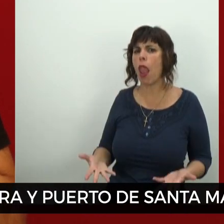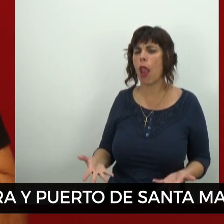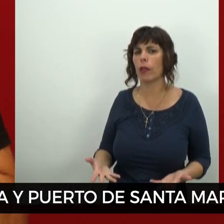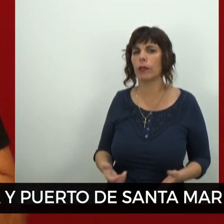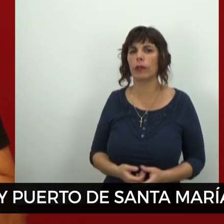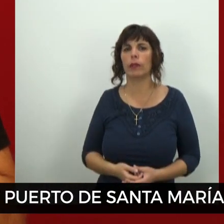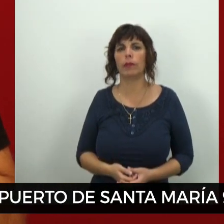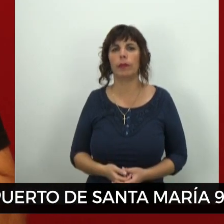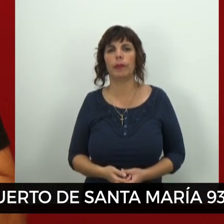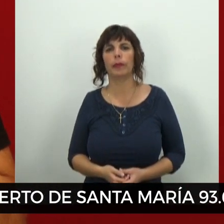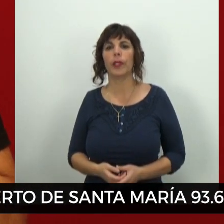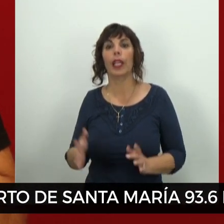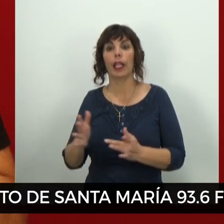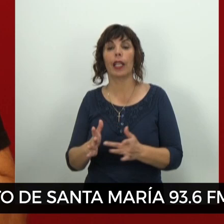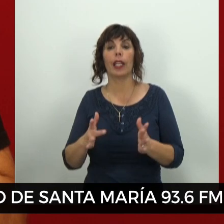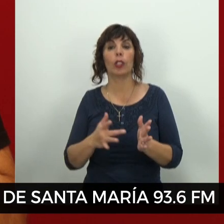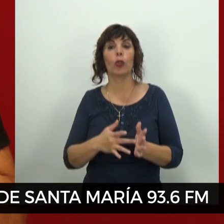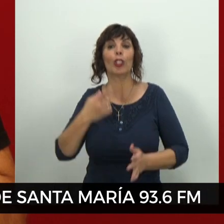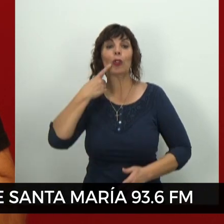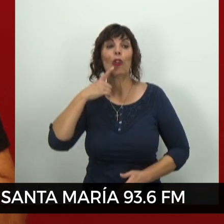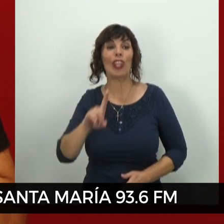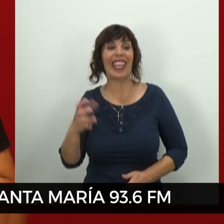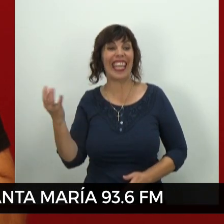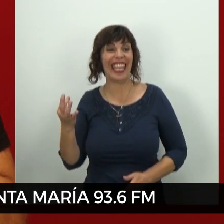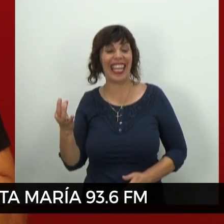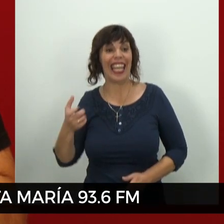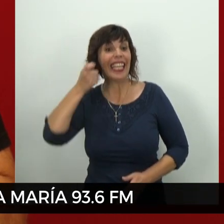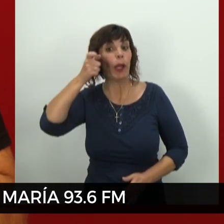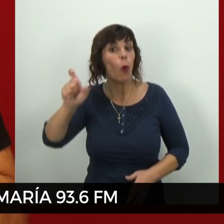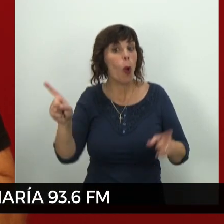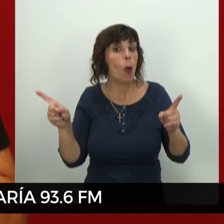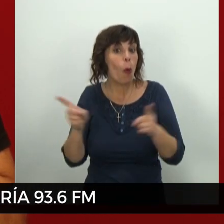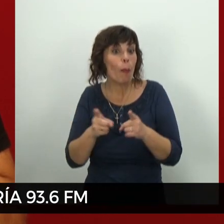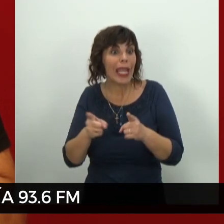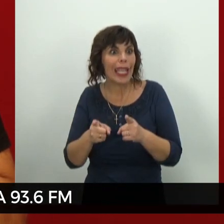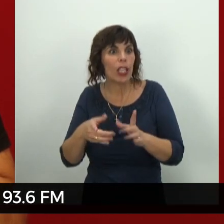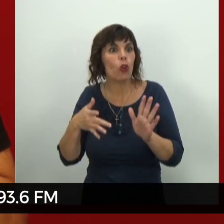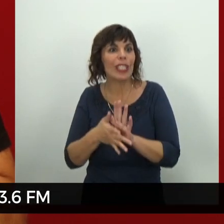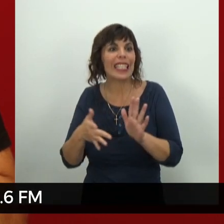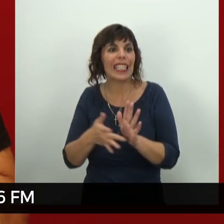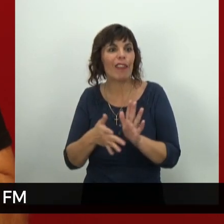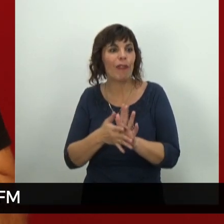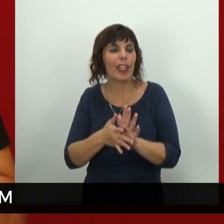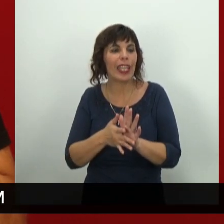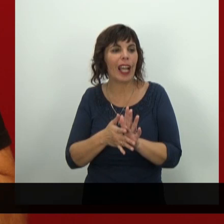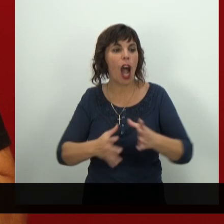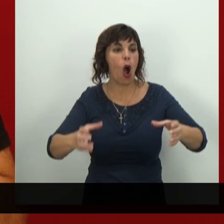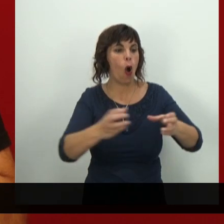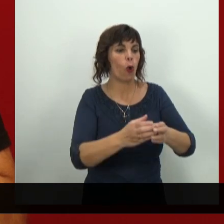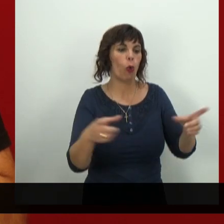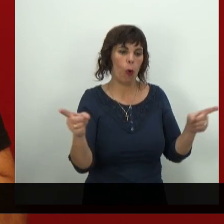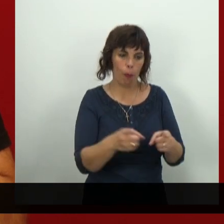que Jesucristo le llama manada pequeña. No temas. A vuestro